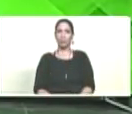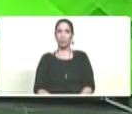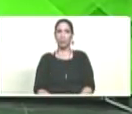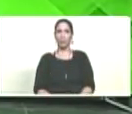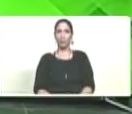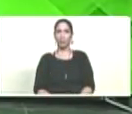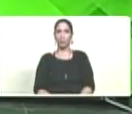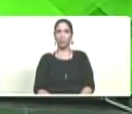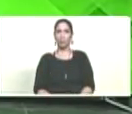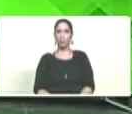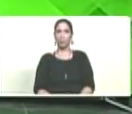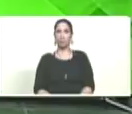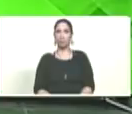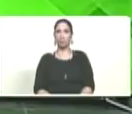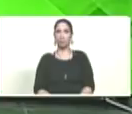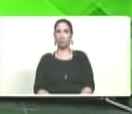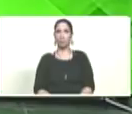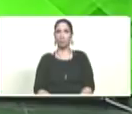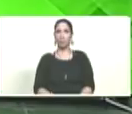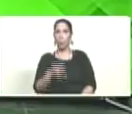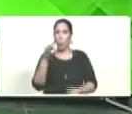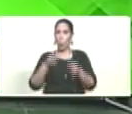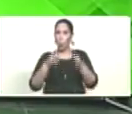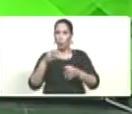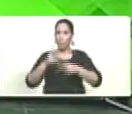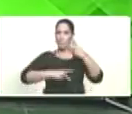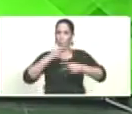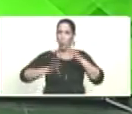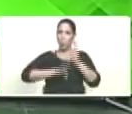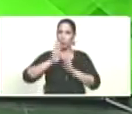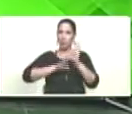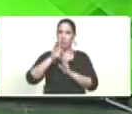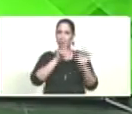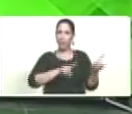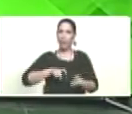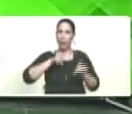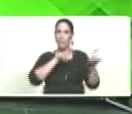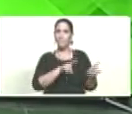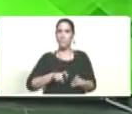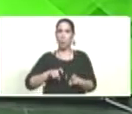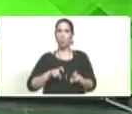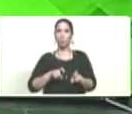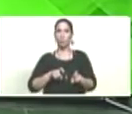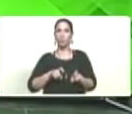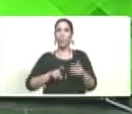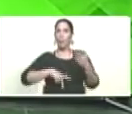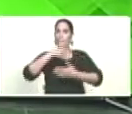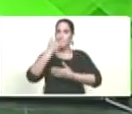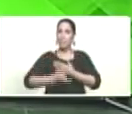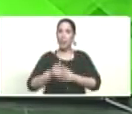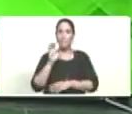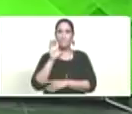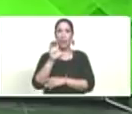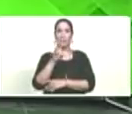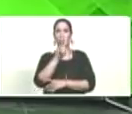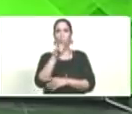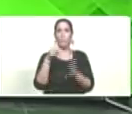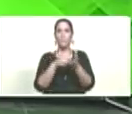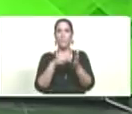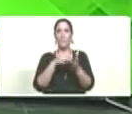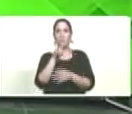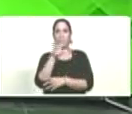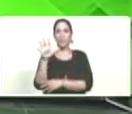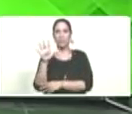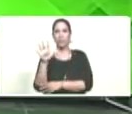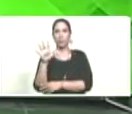revolución justa y productiva en el campo, es el Plan de la Patria 2025,